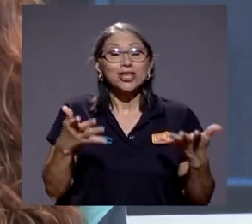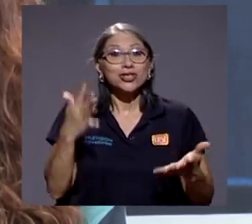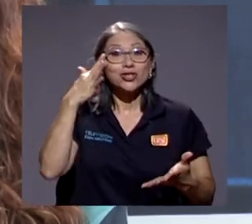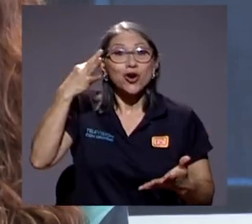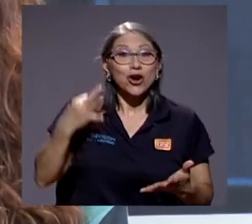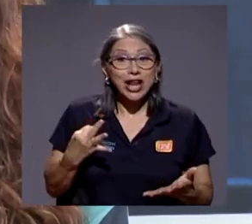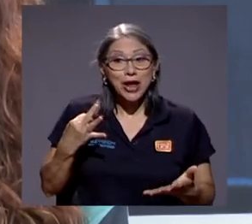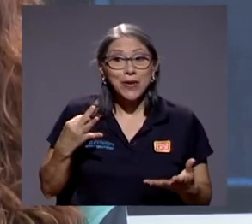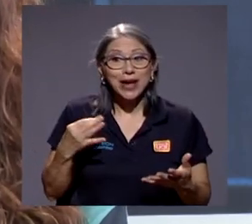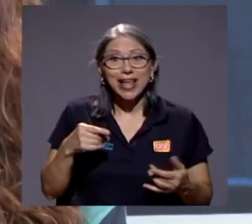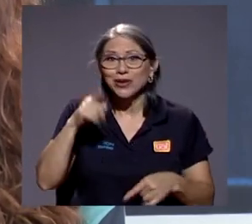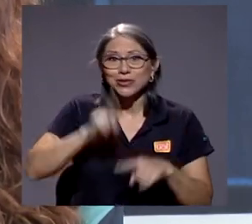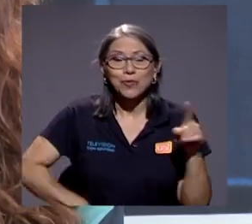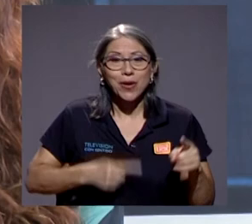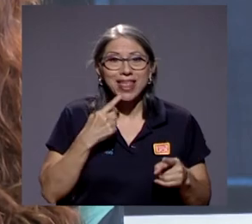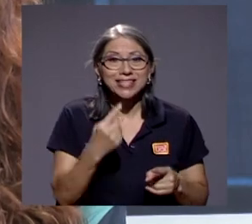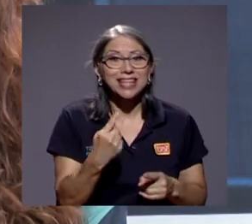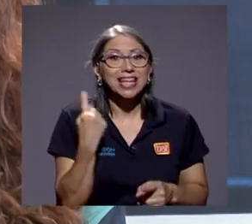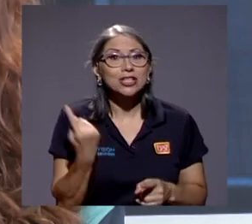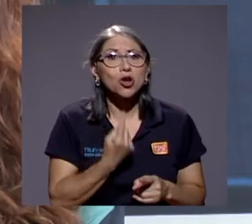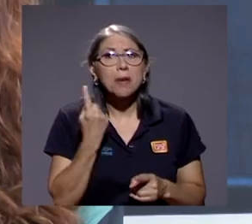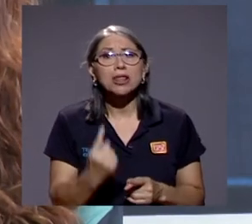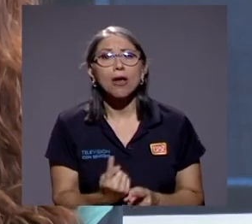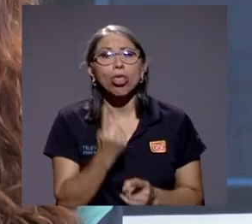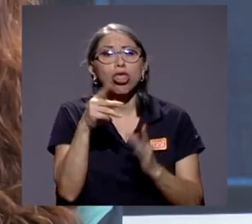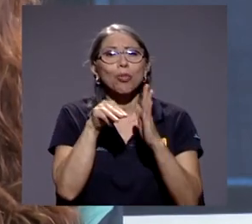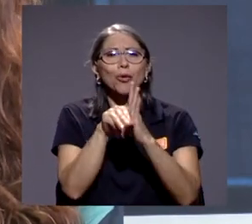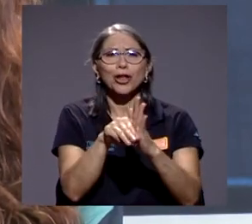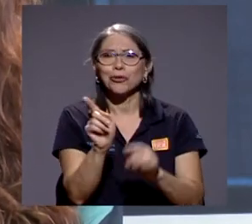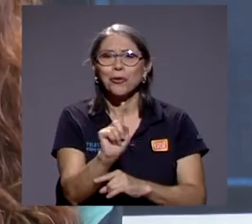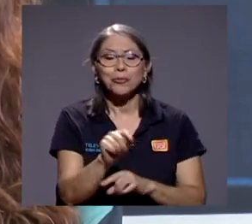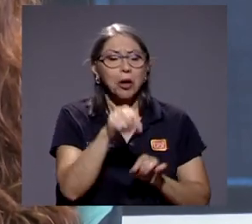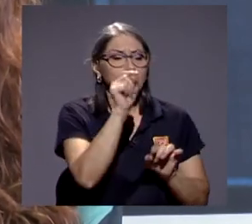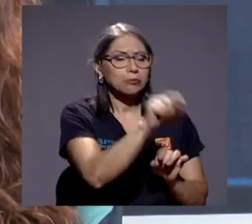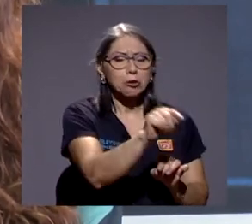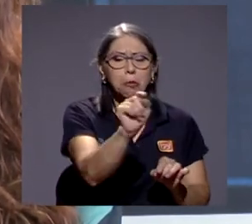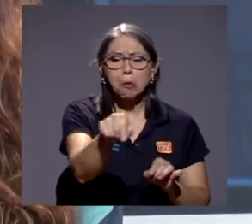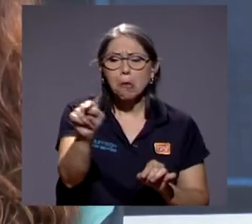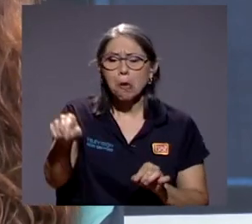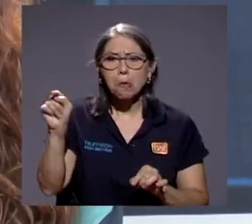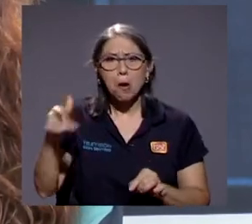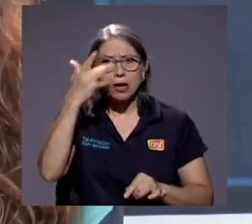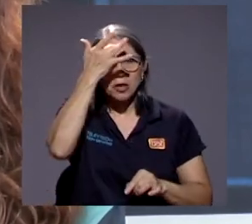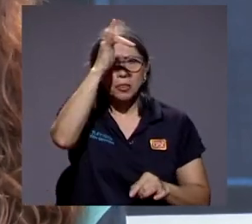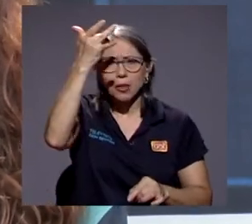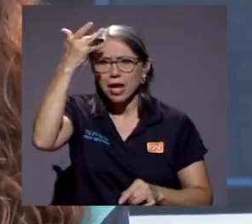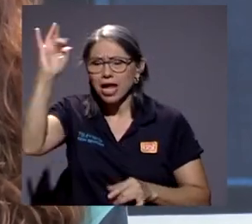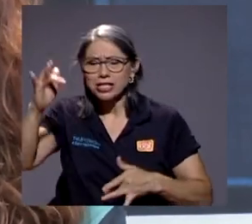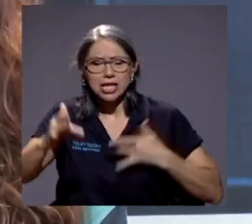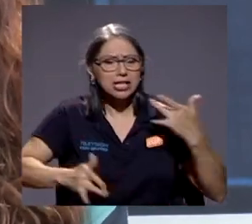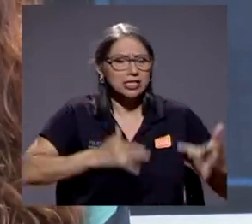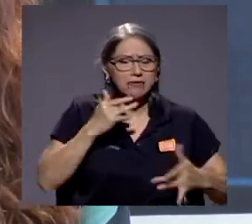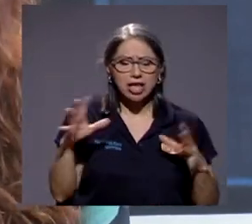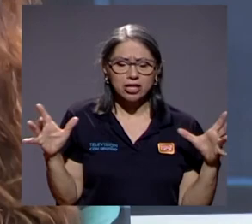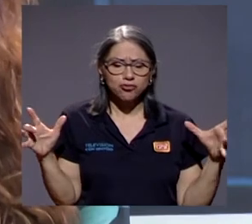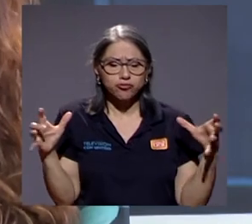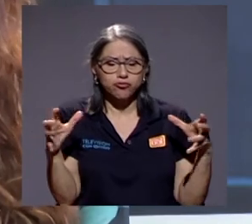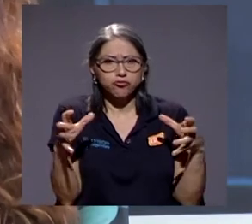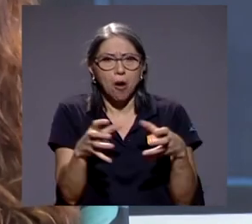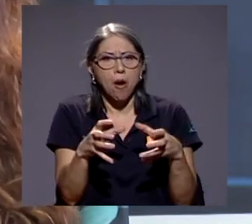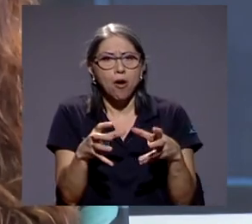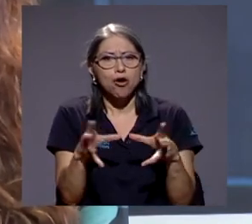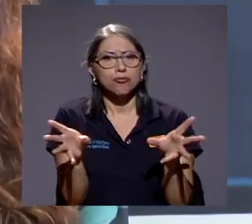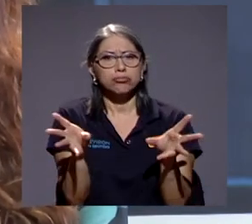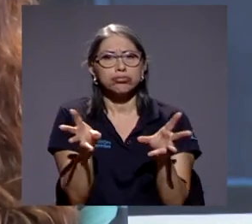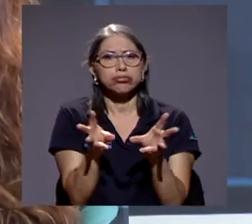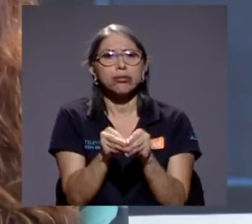es que ha sido una suma de inteligencias y de sensibilidades hermosísima y para nosotros un gran aprendizaje